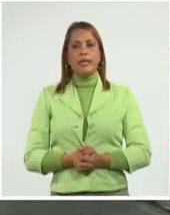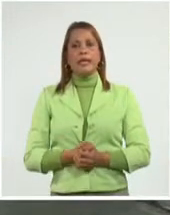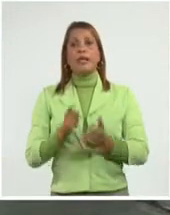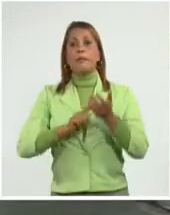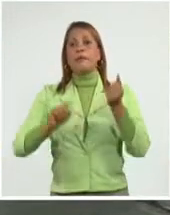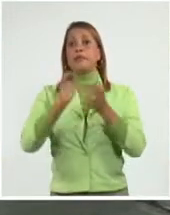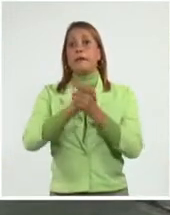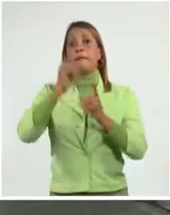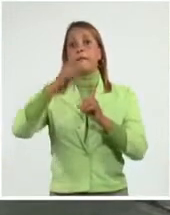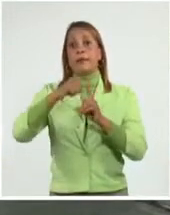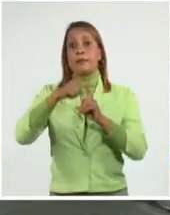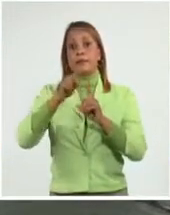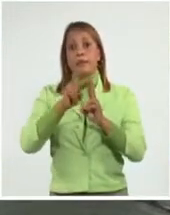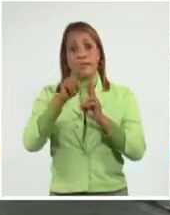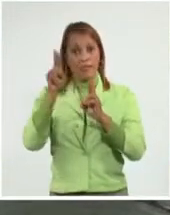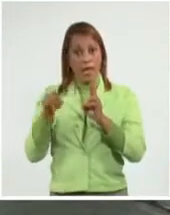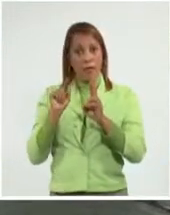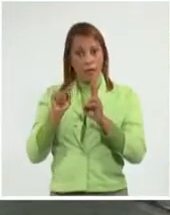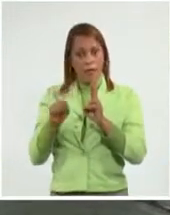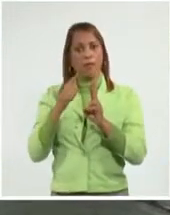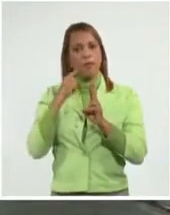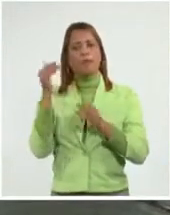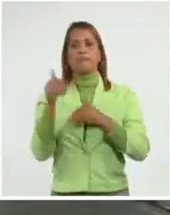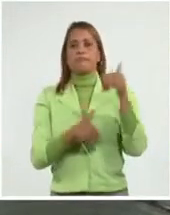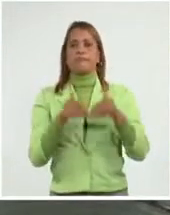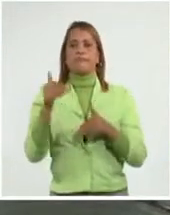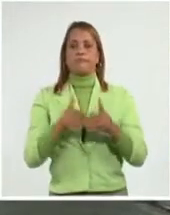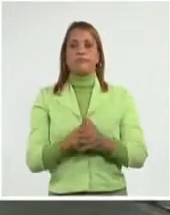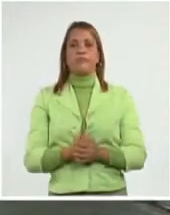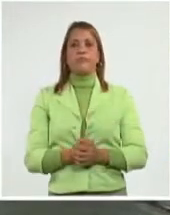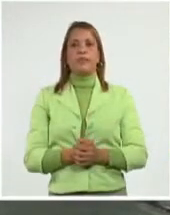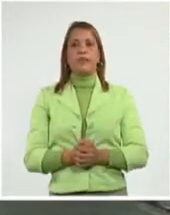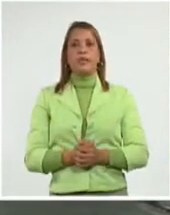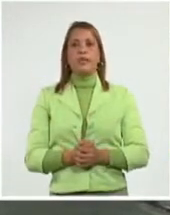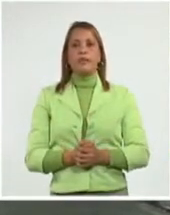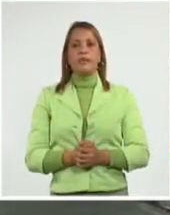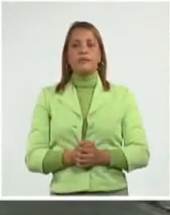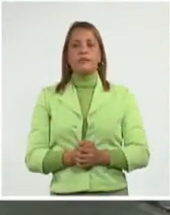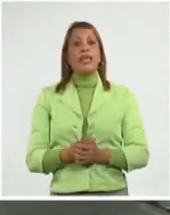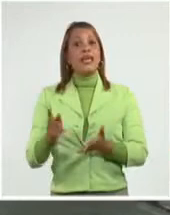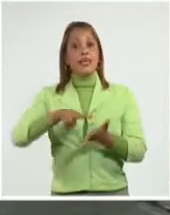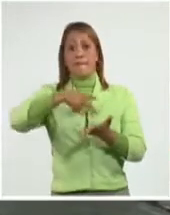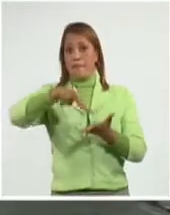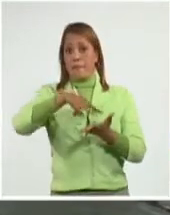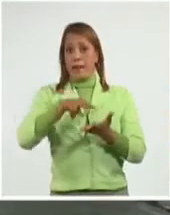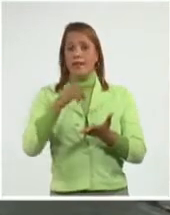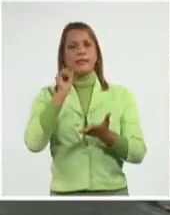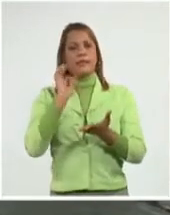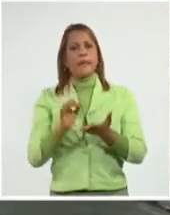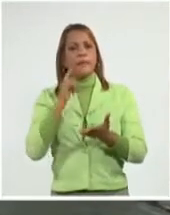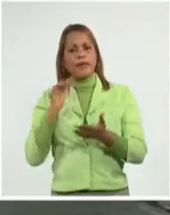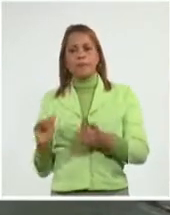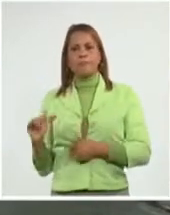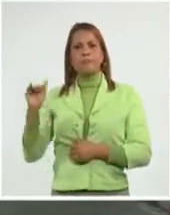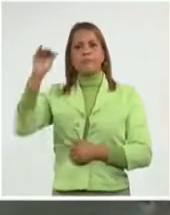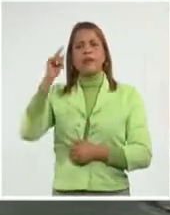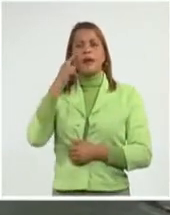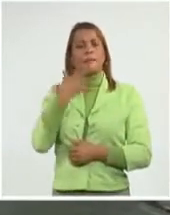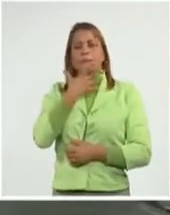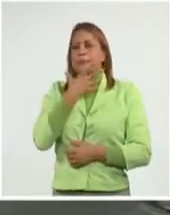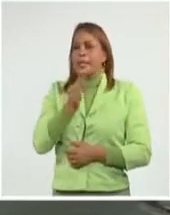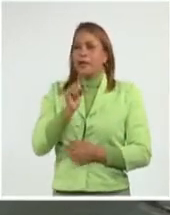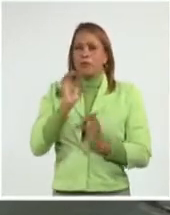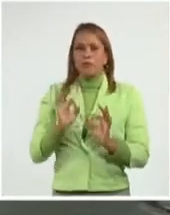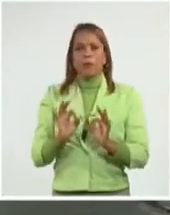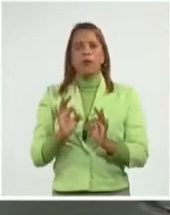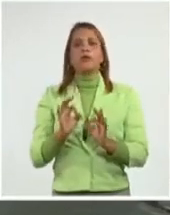en la pareja principal de Majísimo. Majísimo siempre ha sido una coreografía que desde la escuela he admirado muchísimo. He